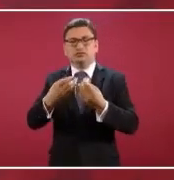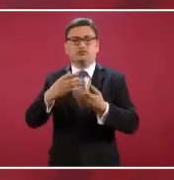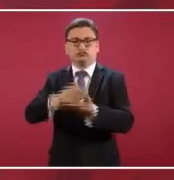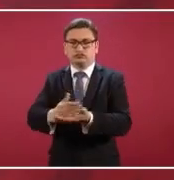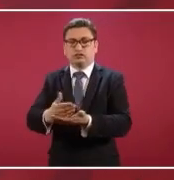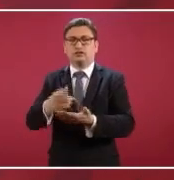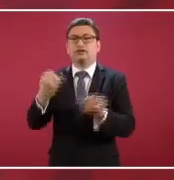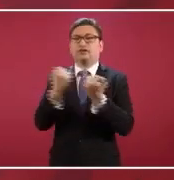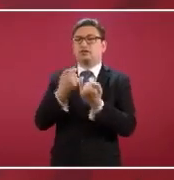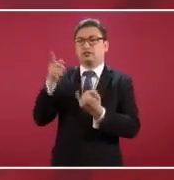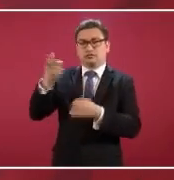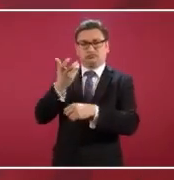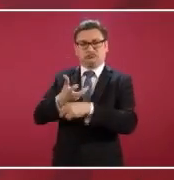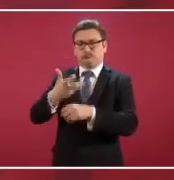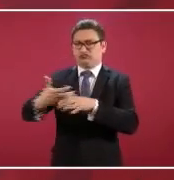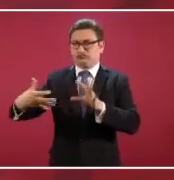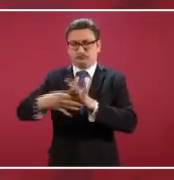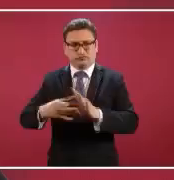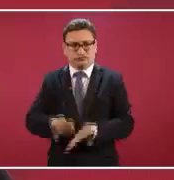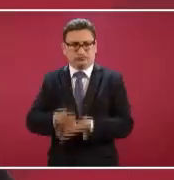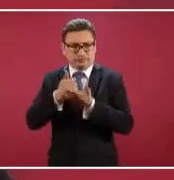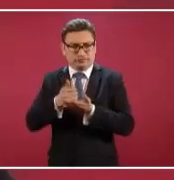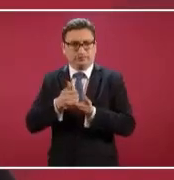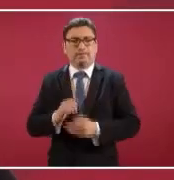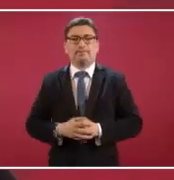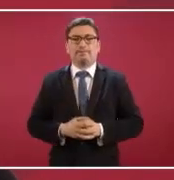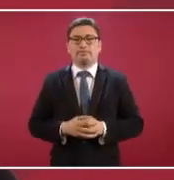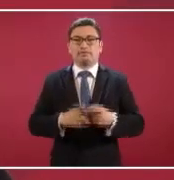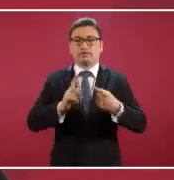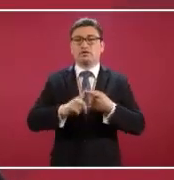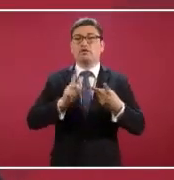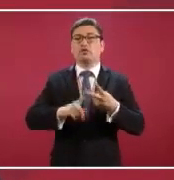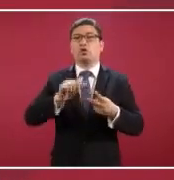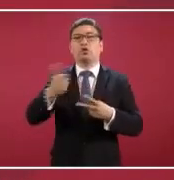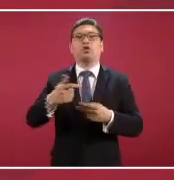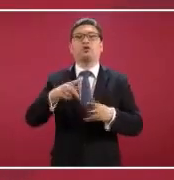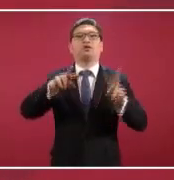el mismo esfuerzo. El segundo gran rubro es el de armas,